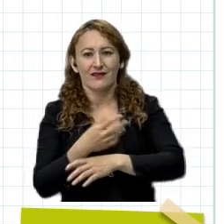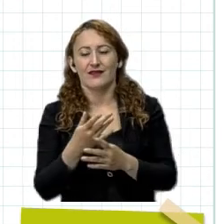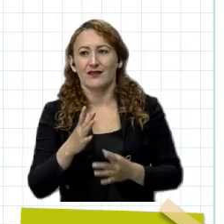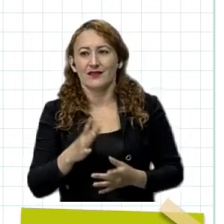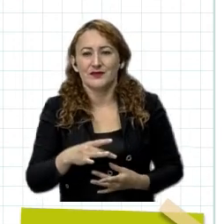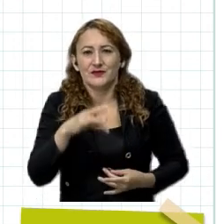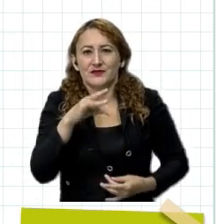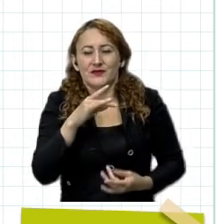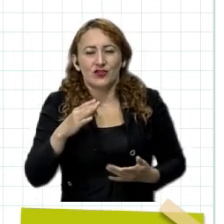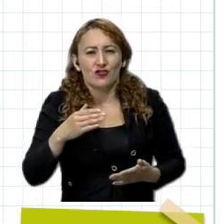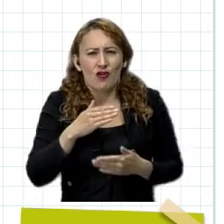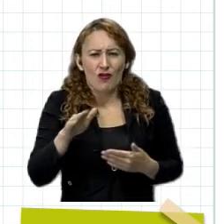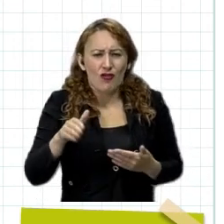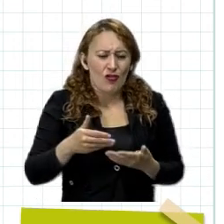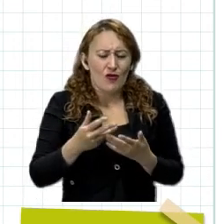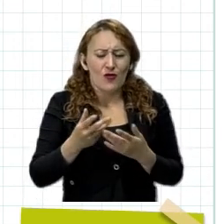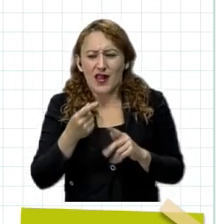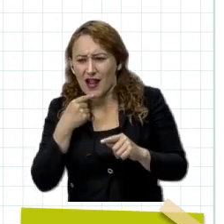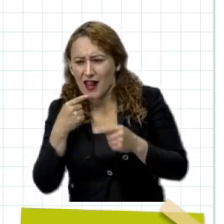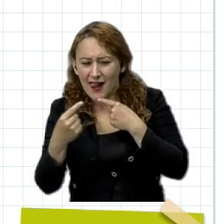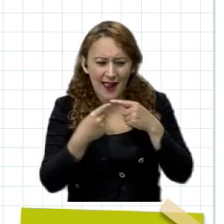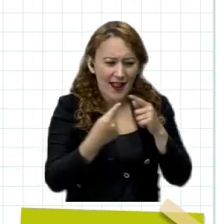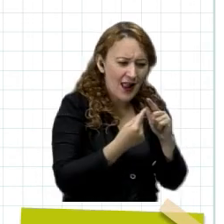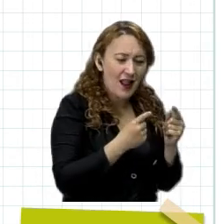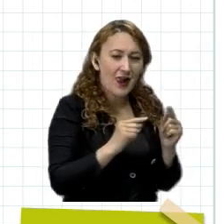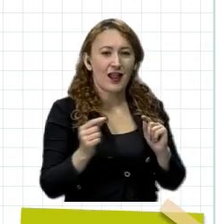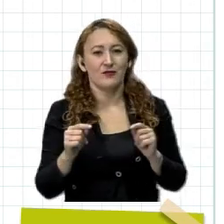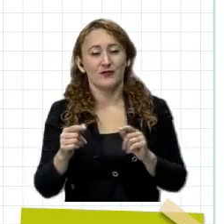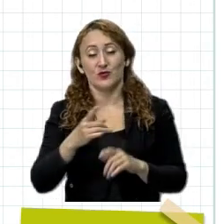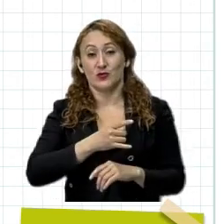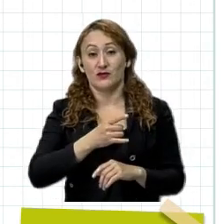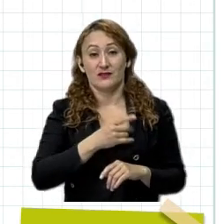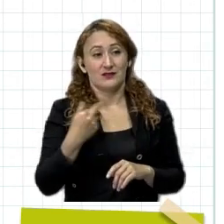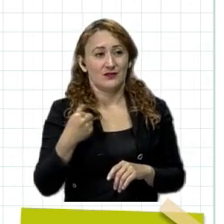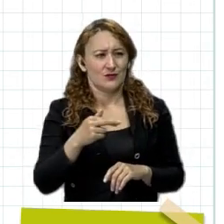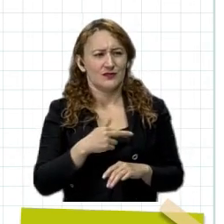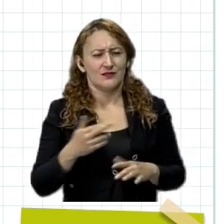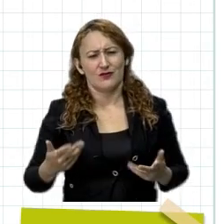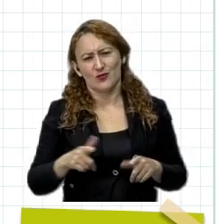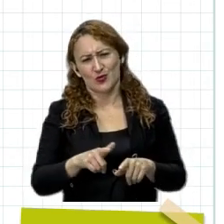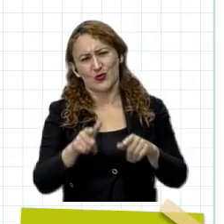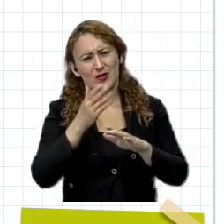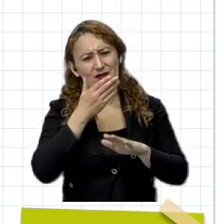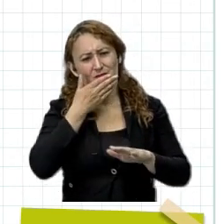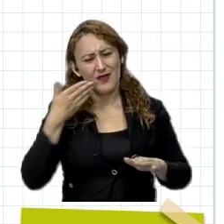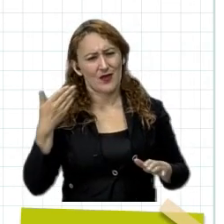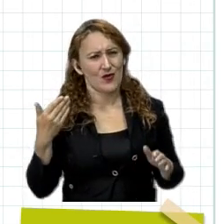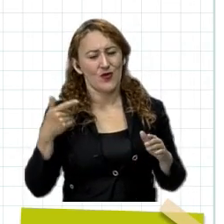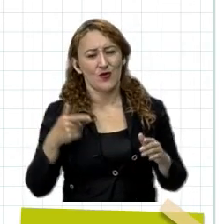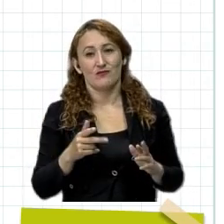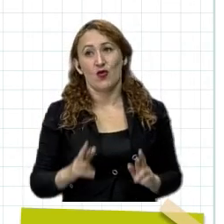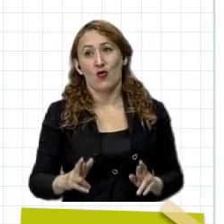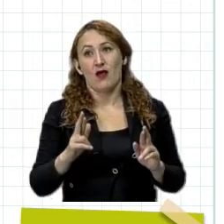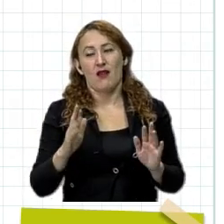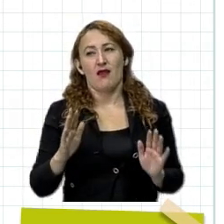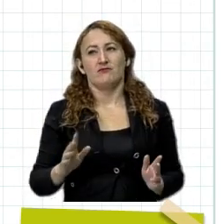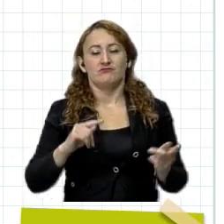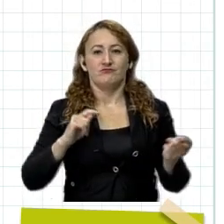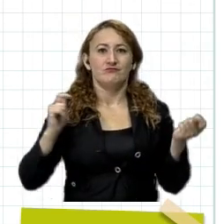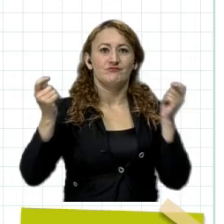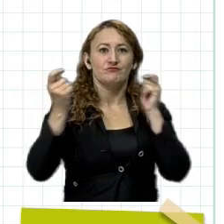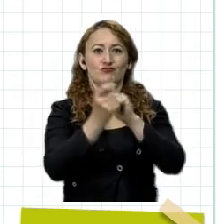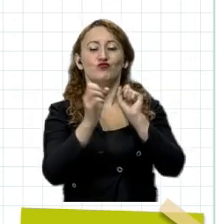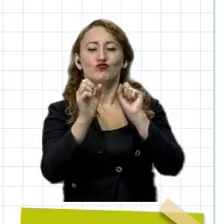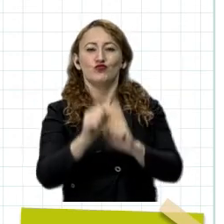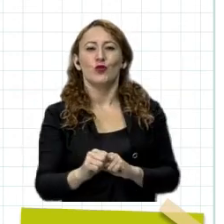espíritu de discusión para hacer de nuestra universidad, pues, obviamente, un lugar mejor, un lugar que esperemos se transforme y que